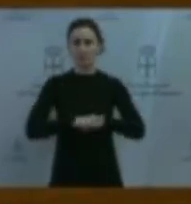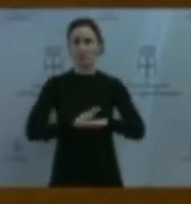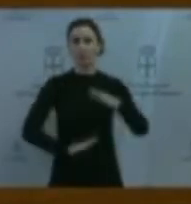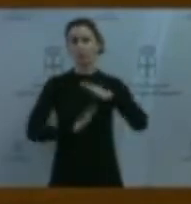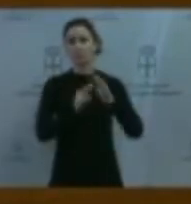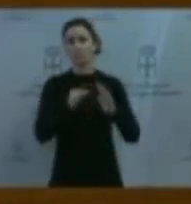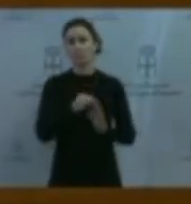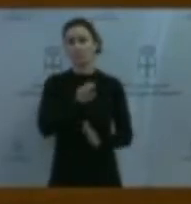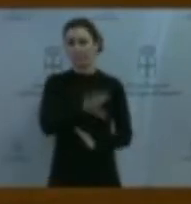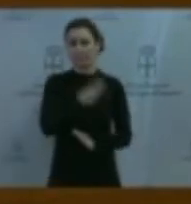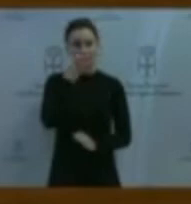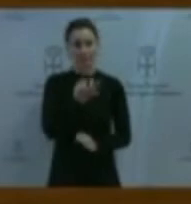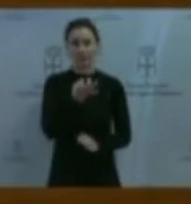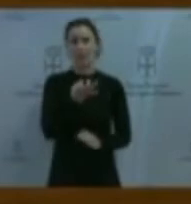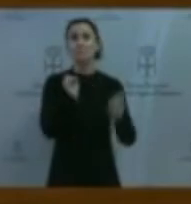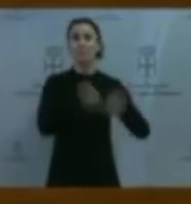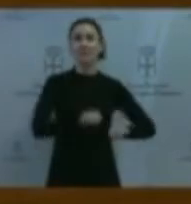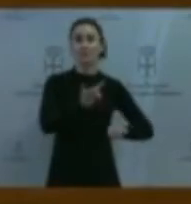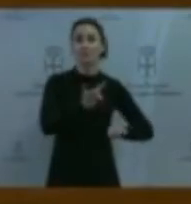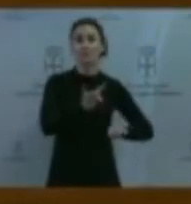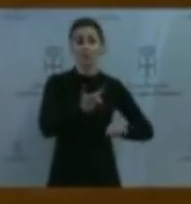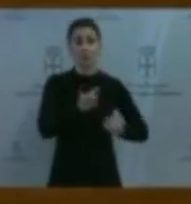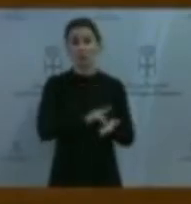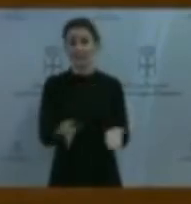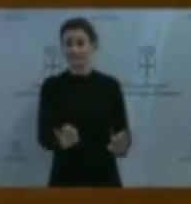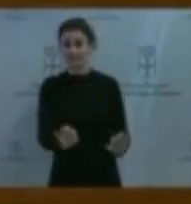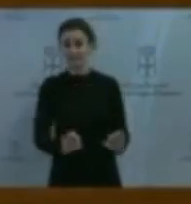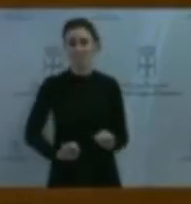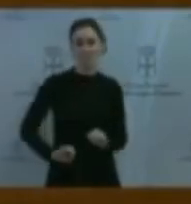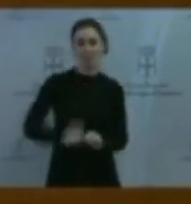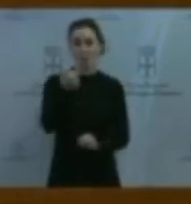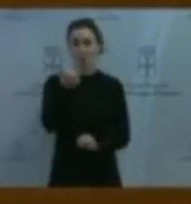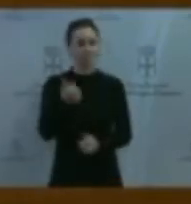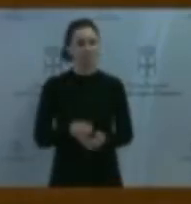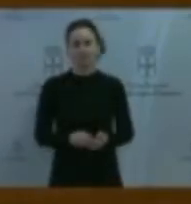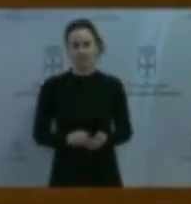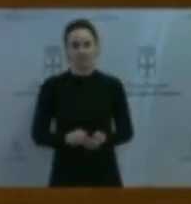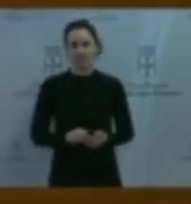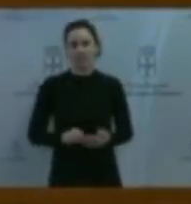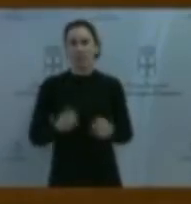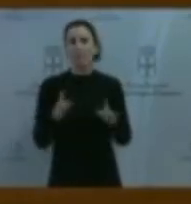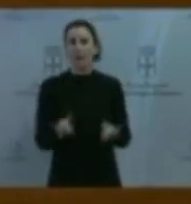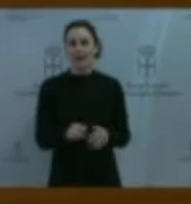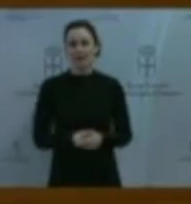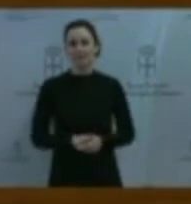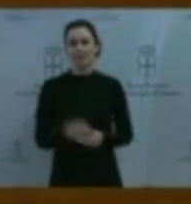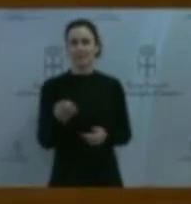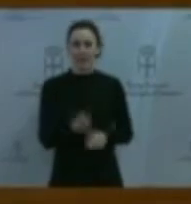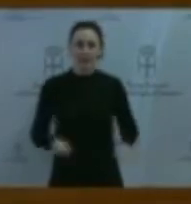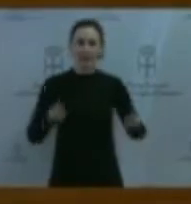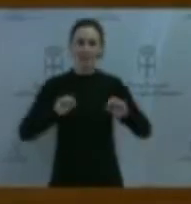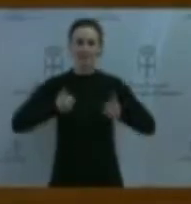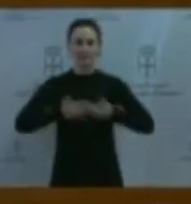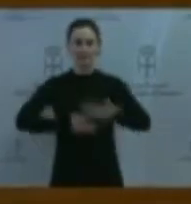que se pacta, no se llega a aprobar y hay que reactivarla, hay que ponerla en marcha. La Ley de Reforma del